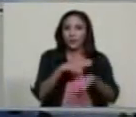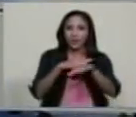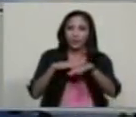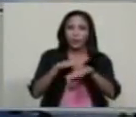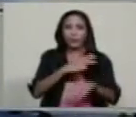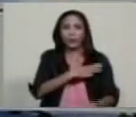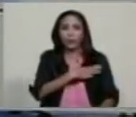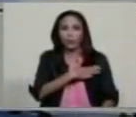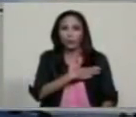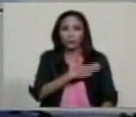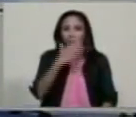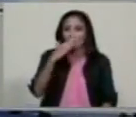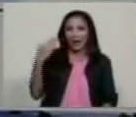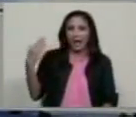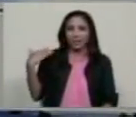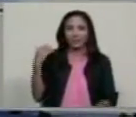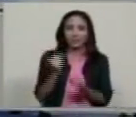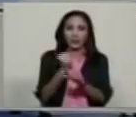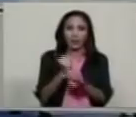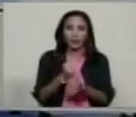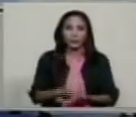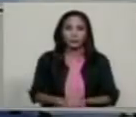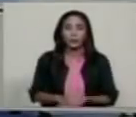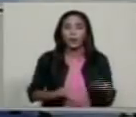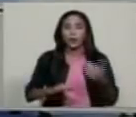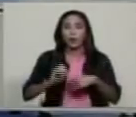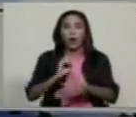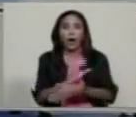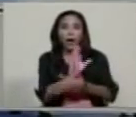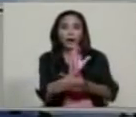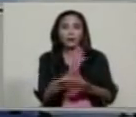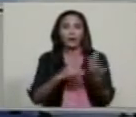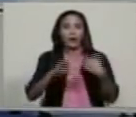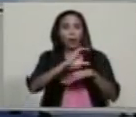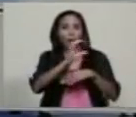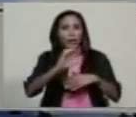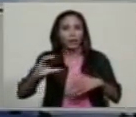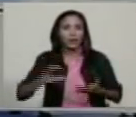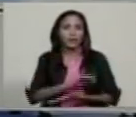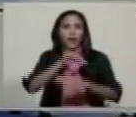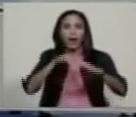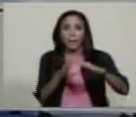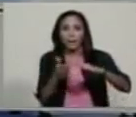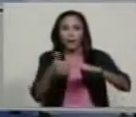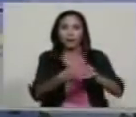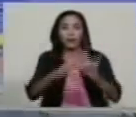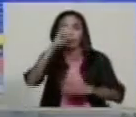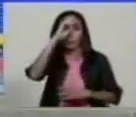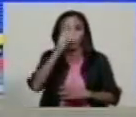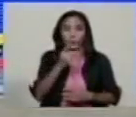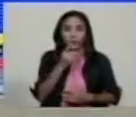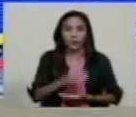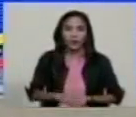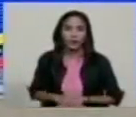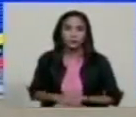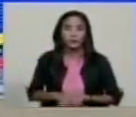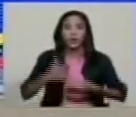con el ALBA, con el Caribe, con Cuba, Jamaica, República Dominicana, Nicaragua,